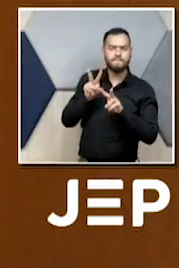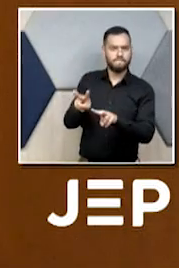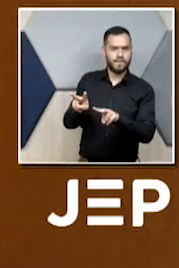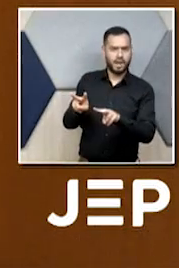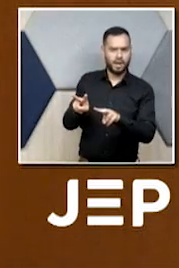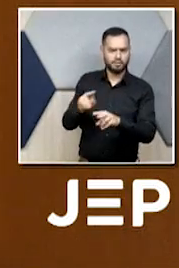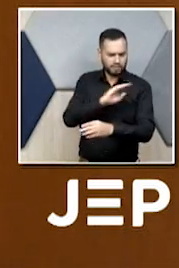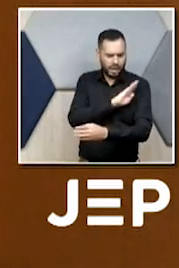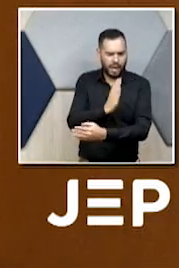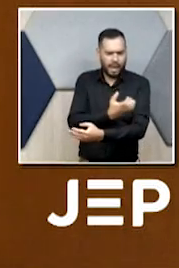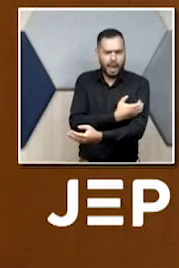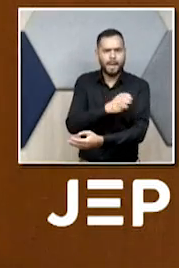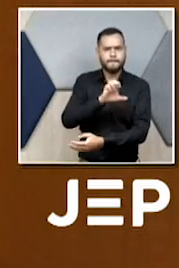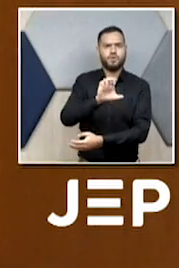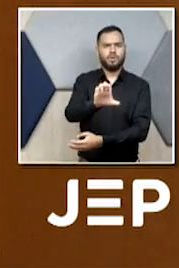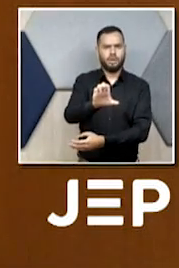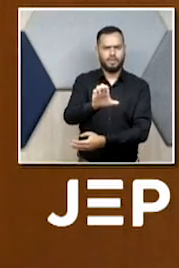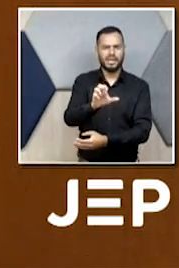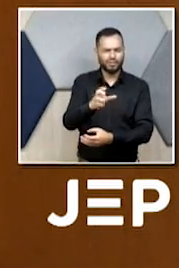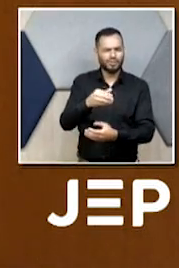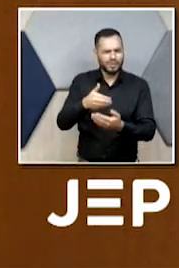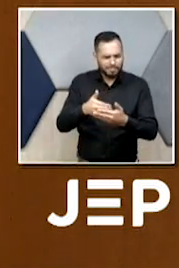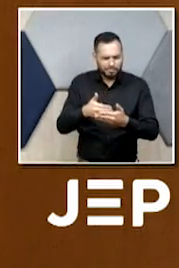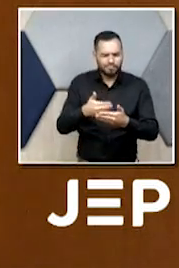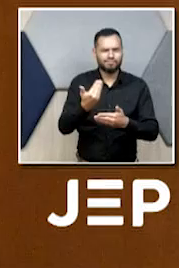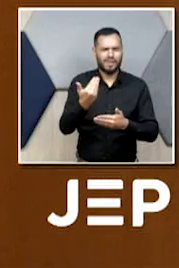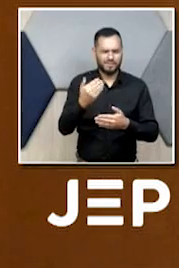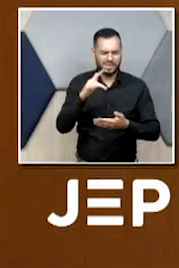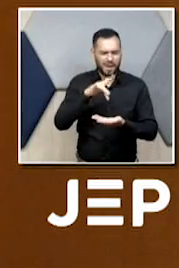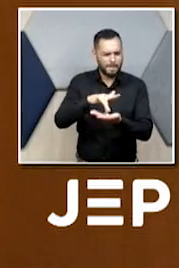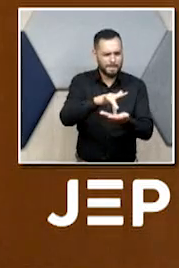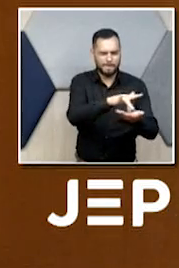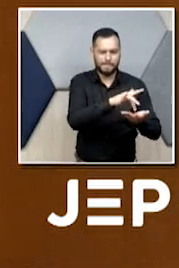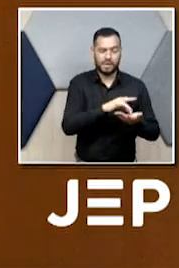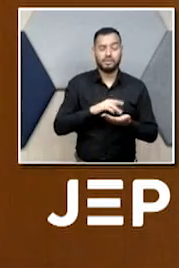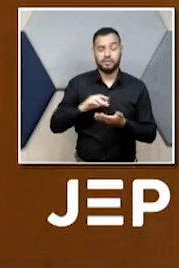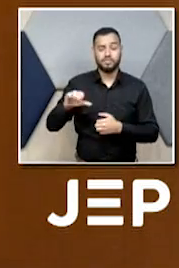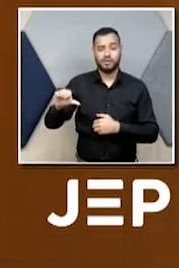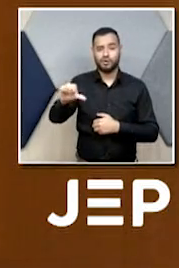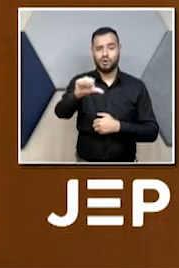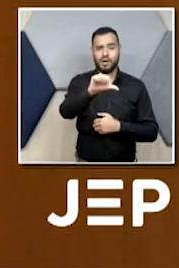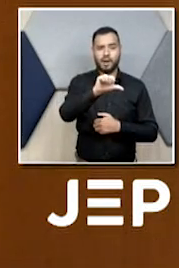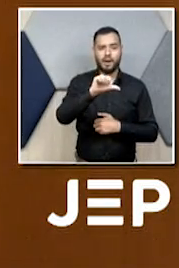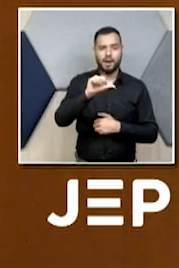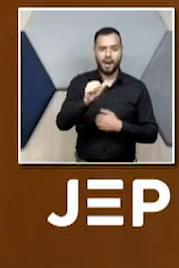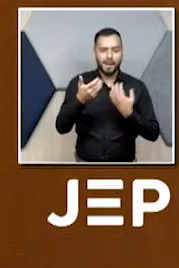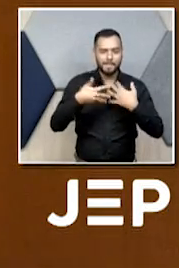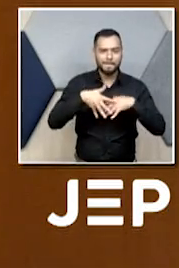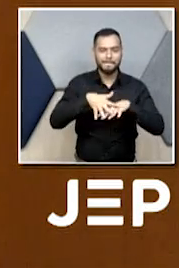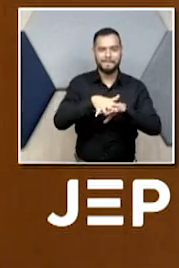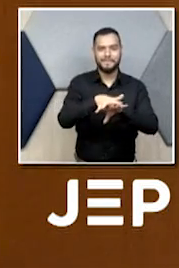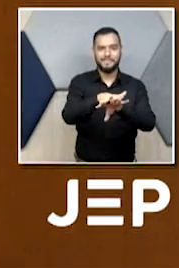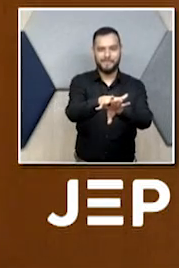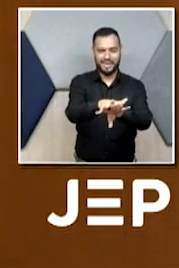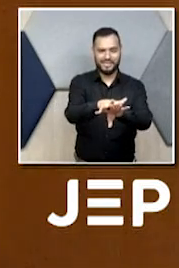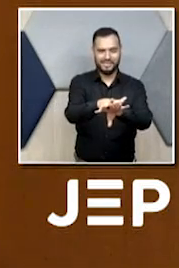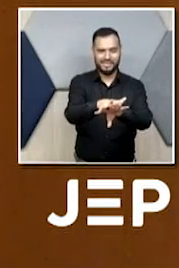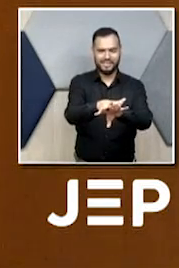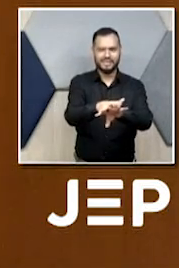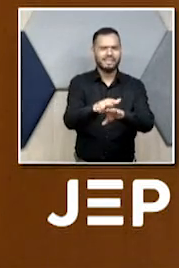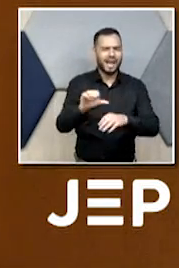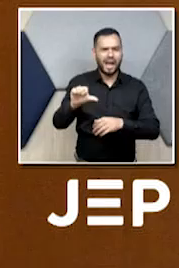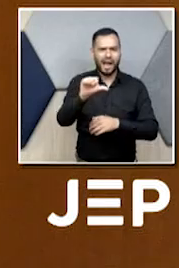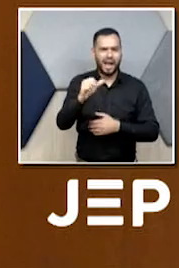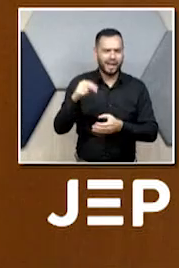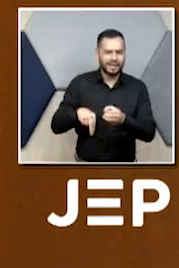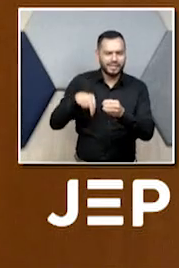empoderamiento y parte y participación de las mujeres mestizas, de las mujeres indígenas, de las